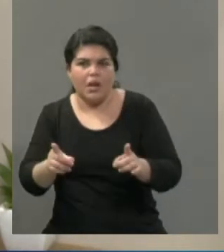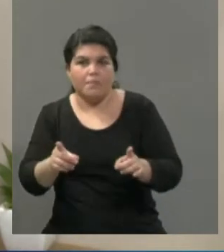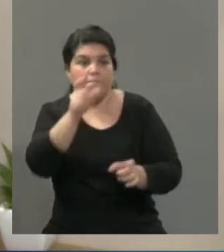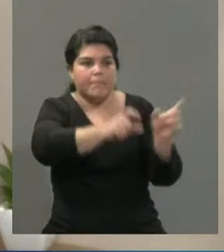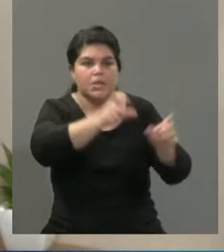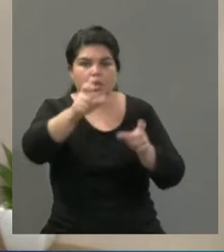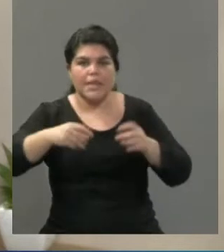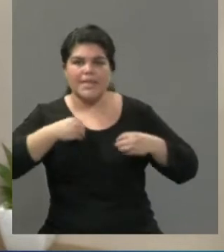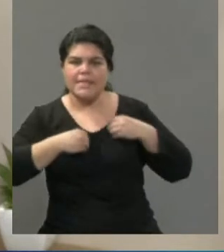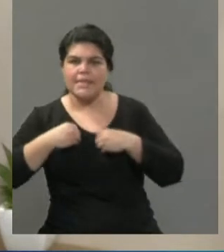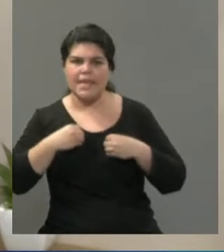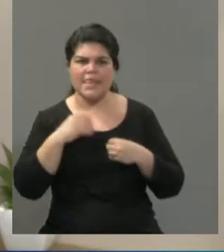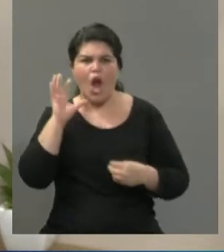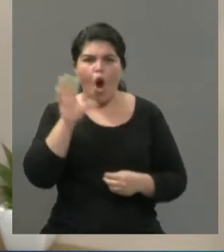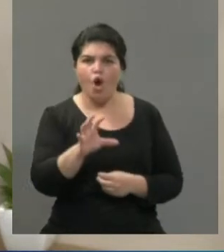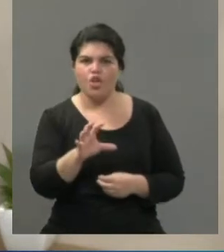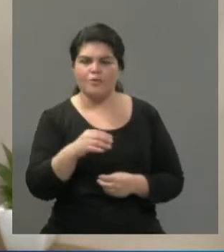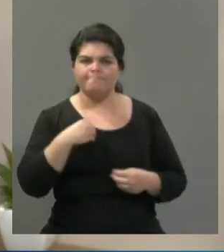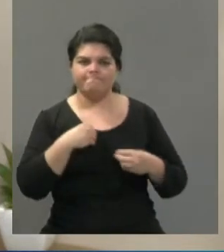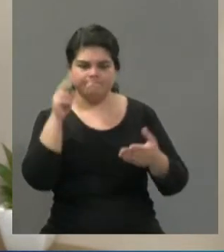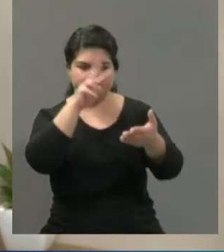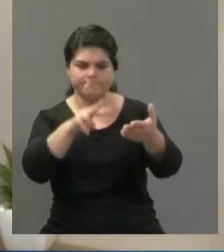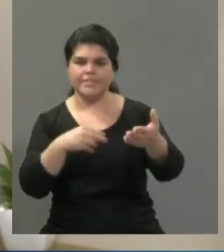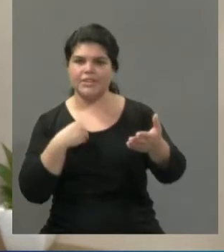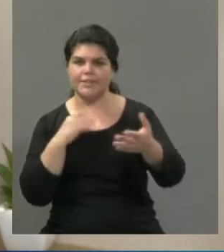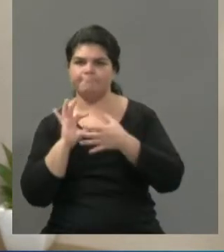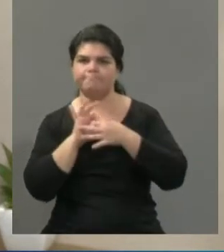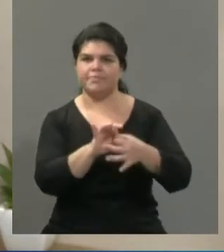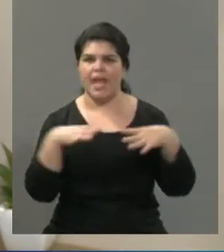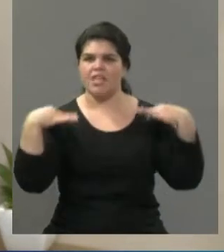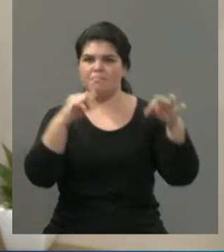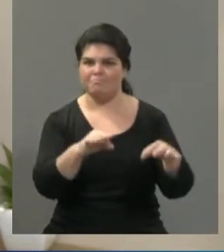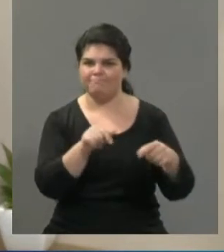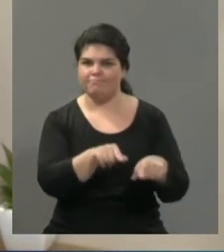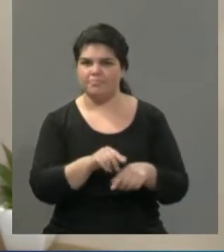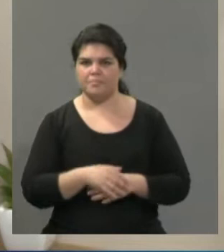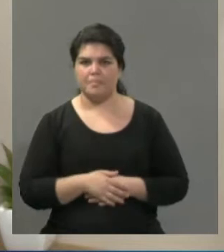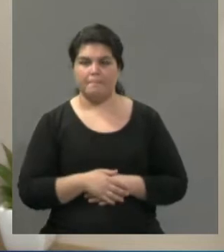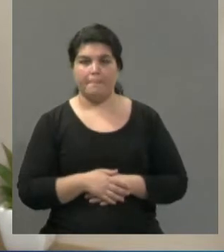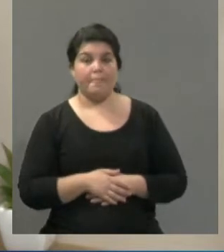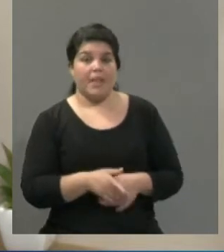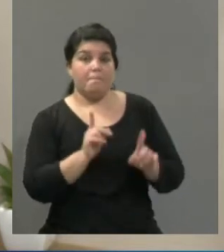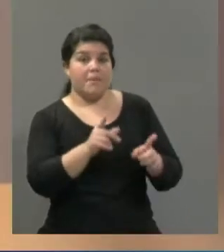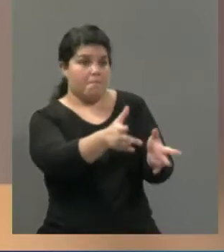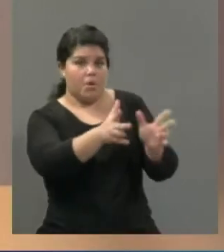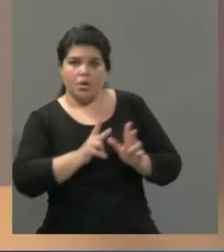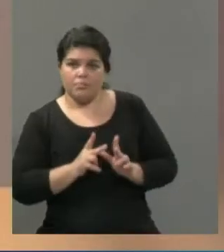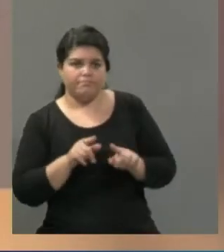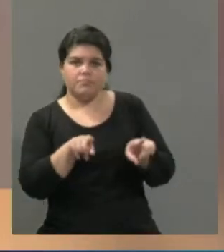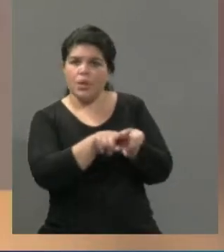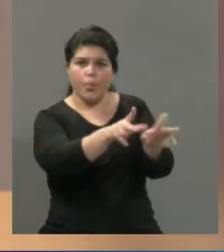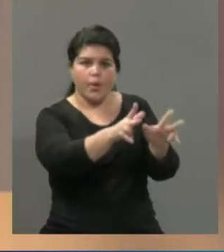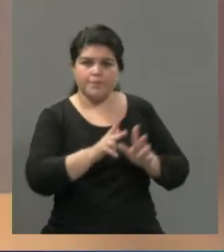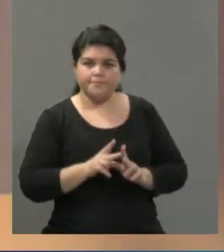con esos mensajes de odio, ¿no? Sí, y está bueno esto que decís vos. ¿Cuál es el límite? Se habla del